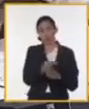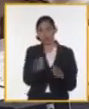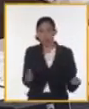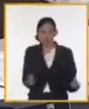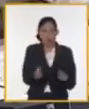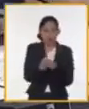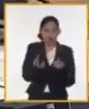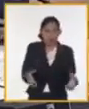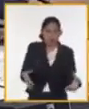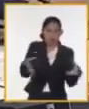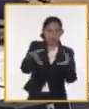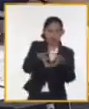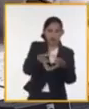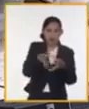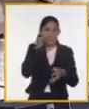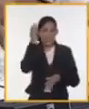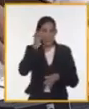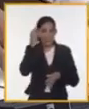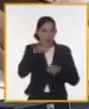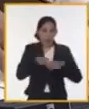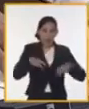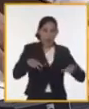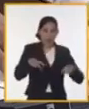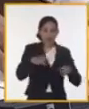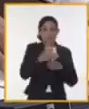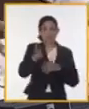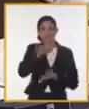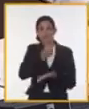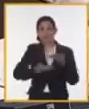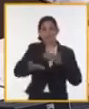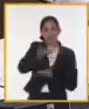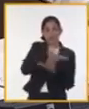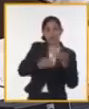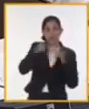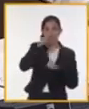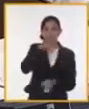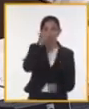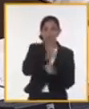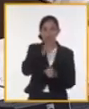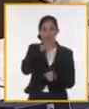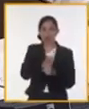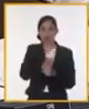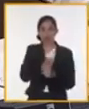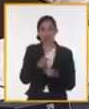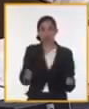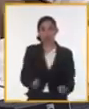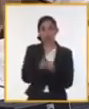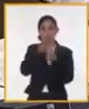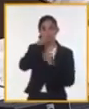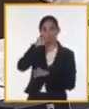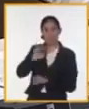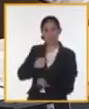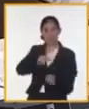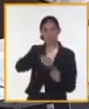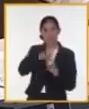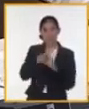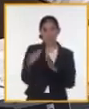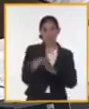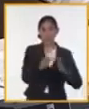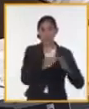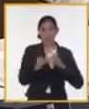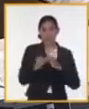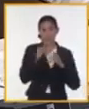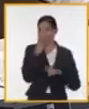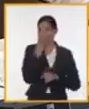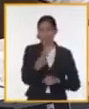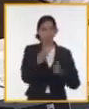acciones, sugerencias al Ministerio de Educación para que trabaje sobre estos niños, o nosotras también a la comunidad. Hay que prestarle una